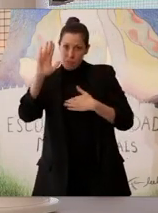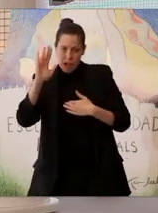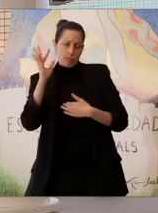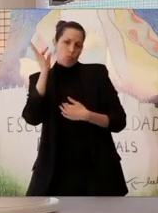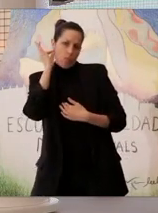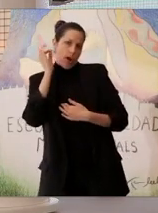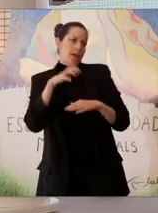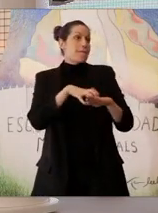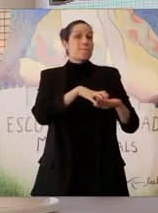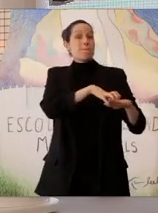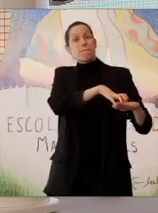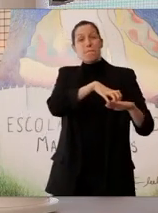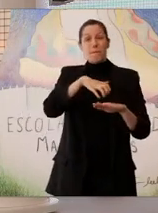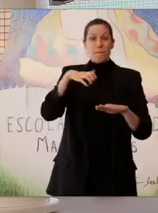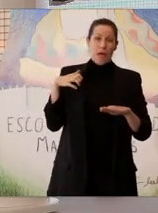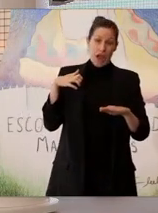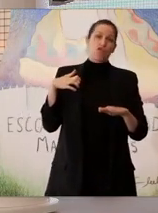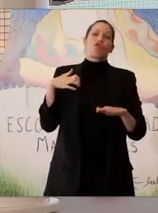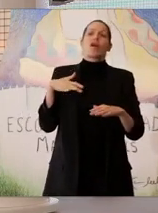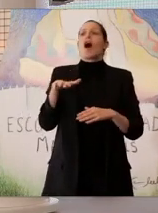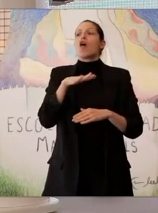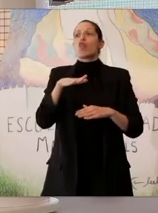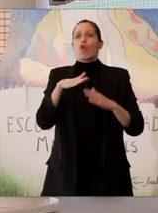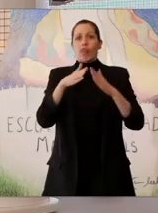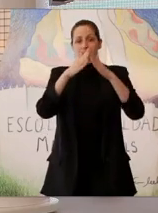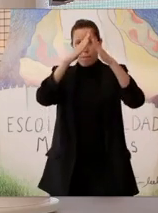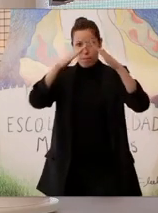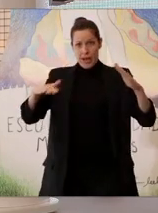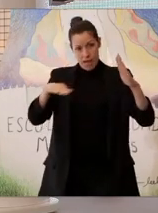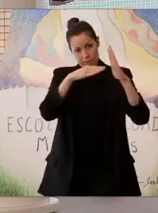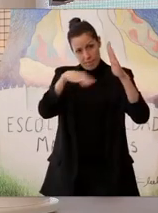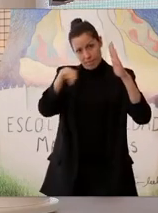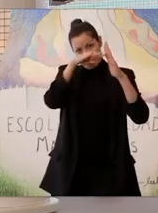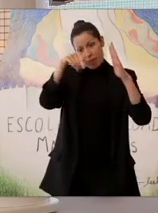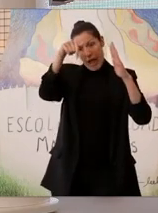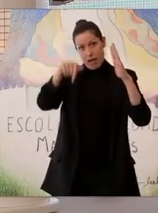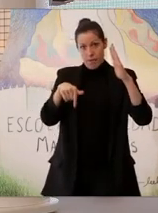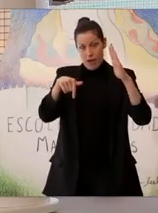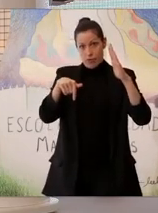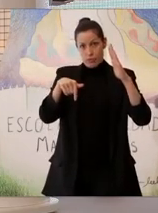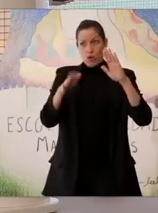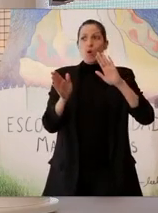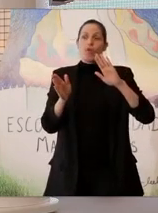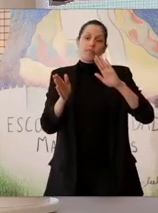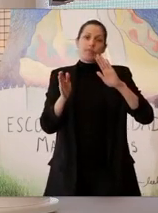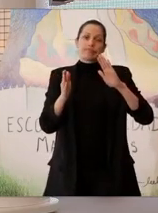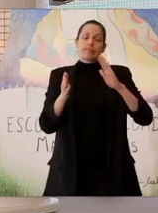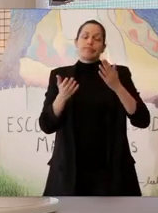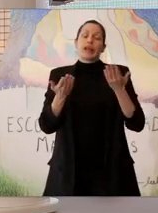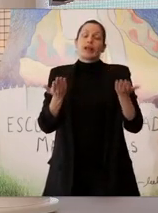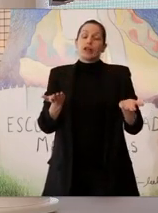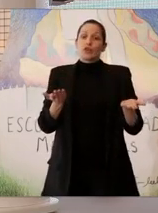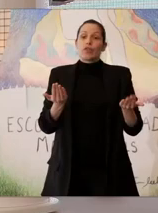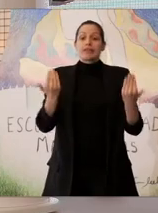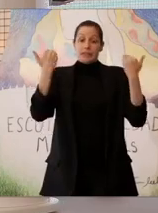gran mayoría está en las escalas inferiores porque por encima del 70% son las últimas promociones. ¿Qué pasa con los cargos